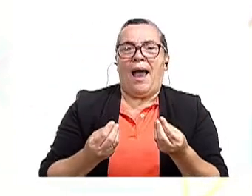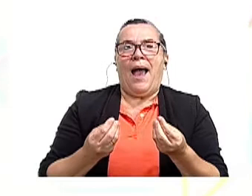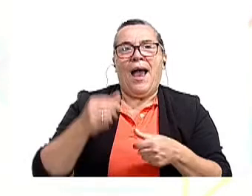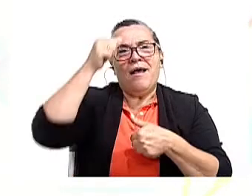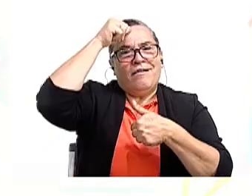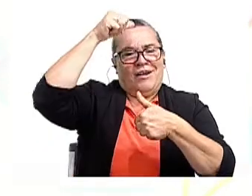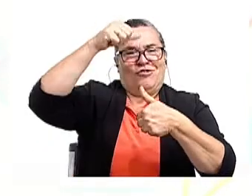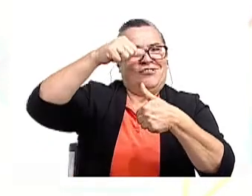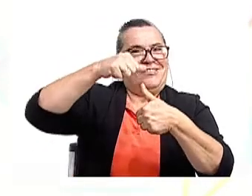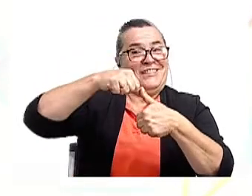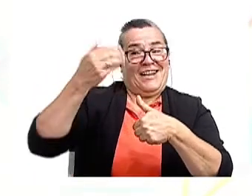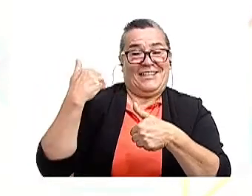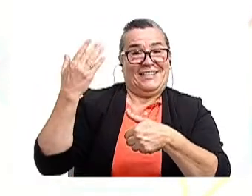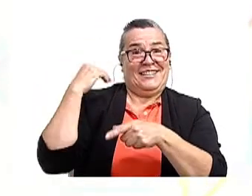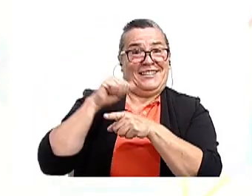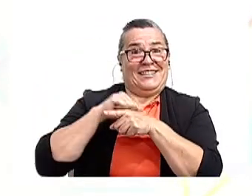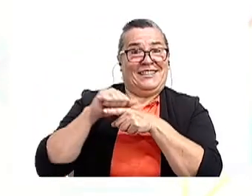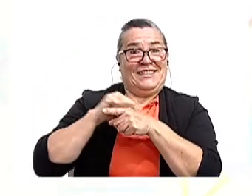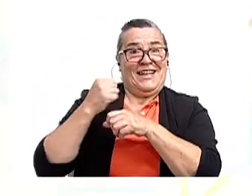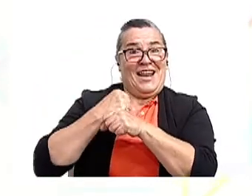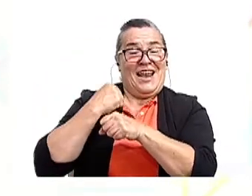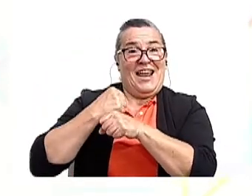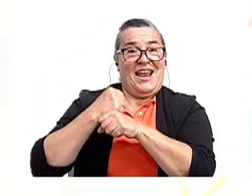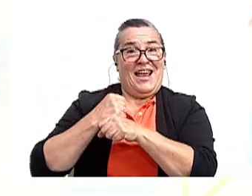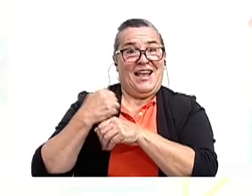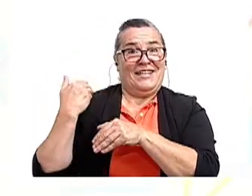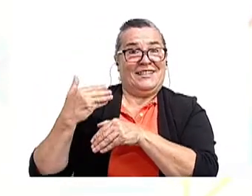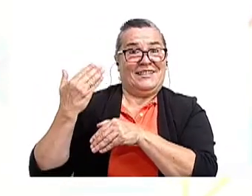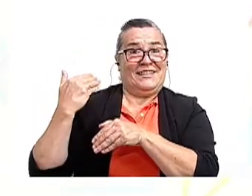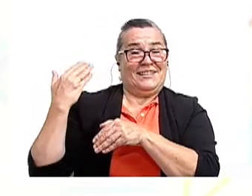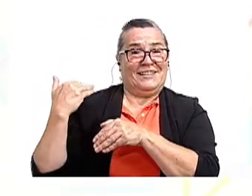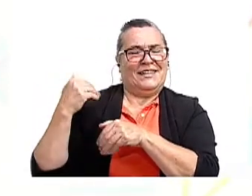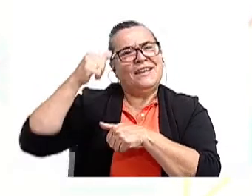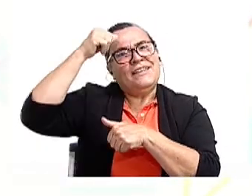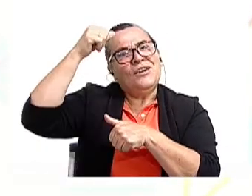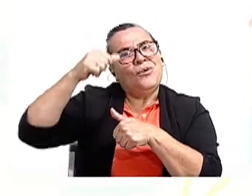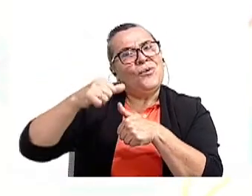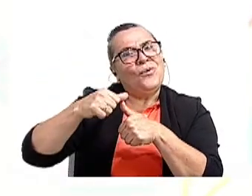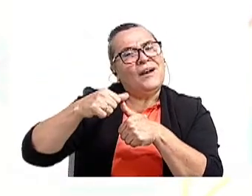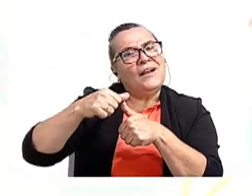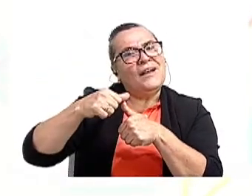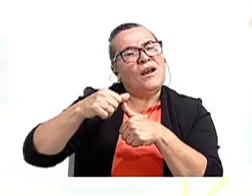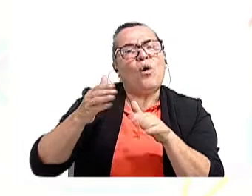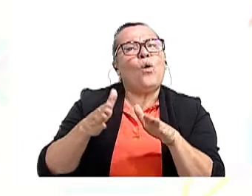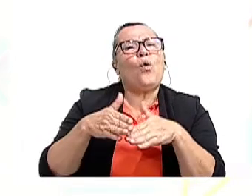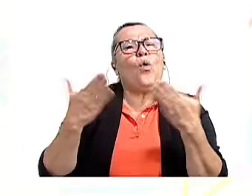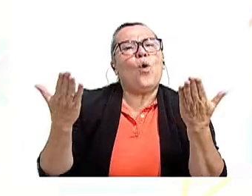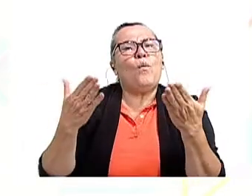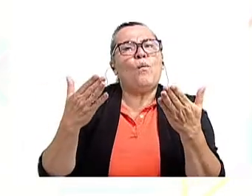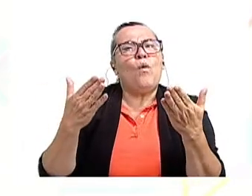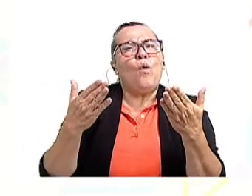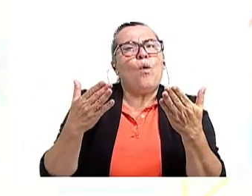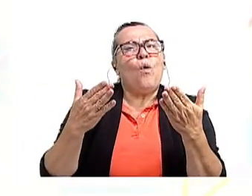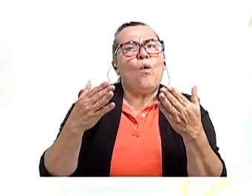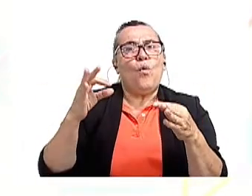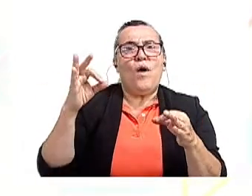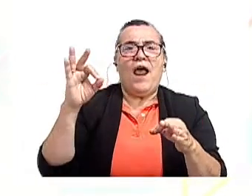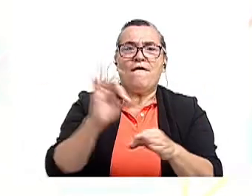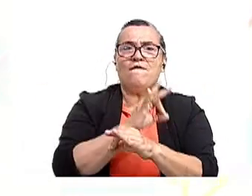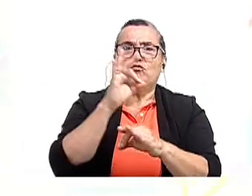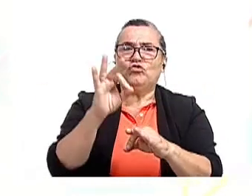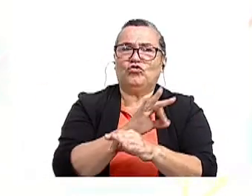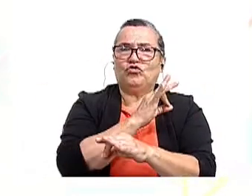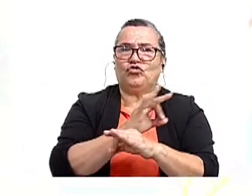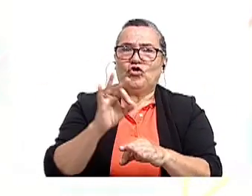lo que estuvimos trabajando en nuestras clases anteriores. ¿Recuerdan cómo era una función lineal? ¿Cuál es